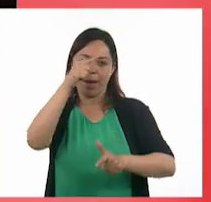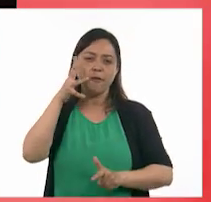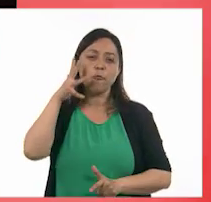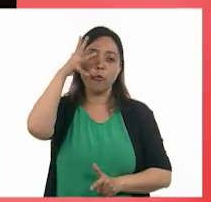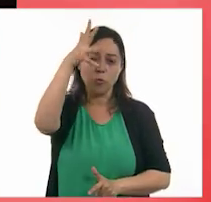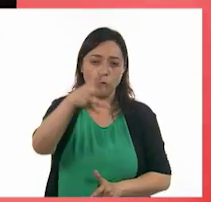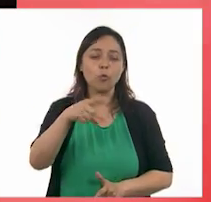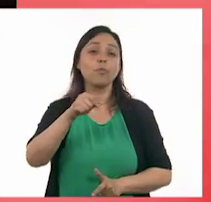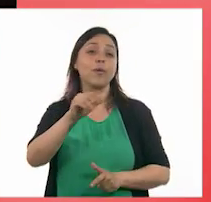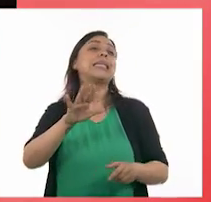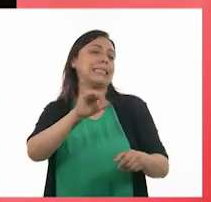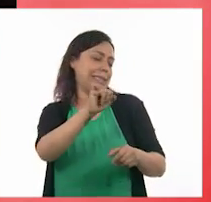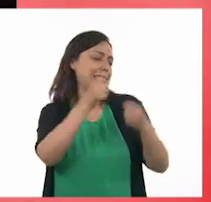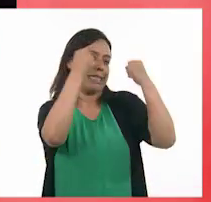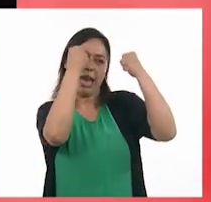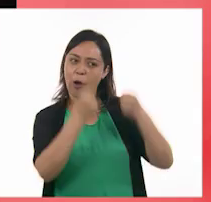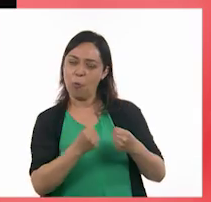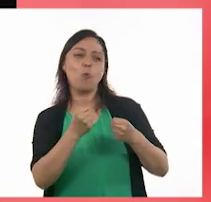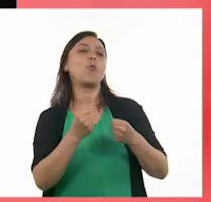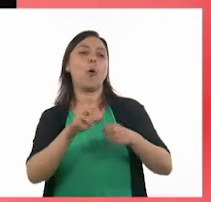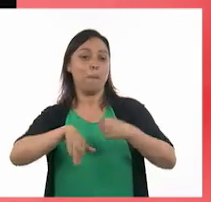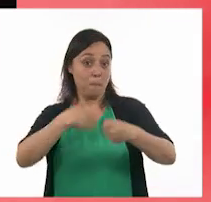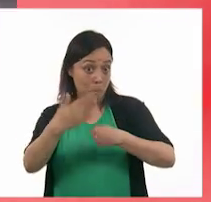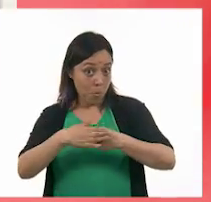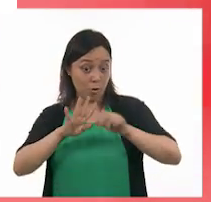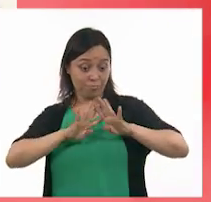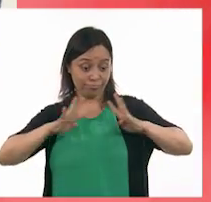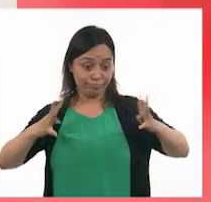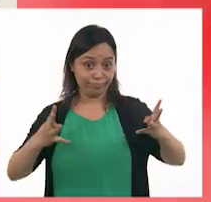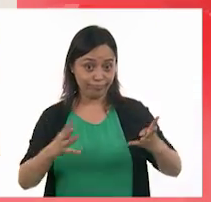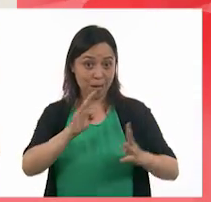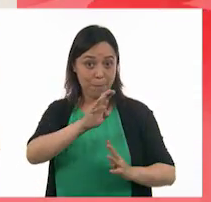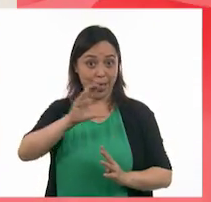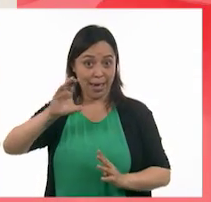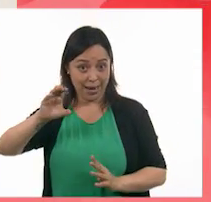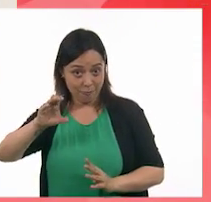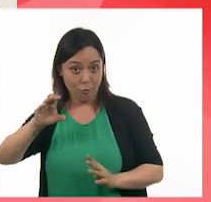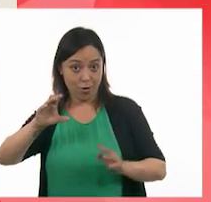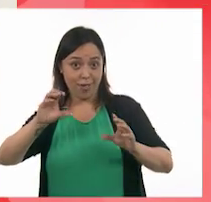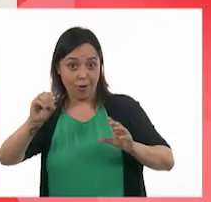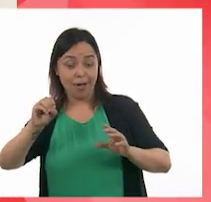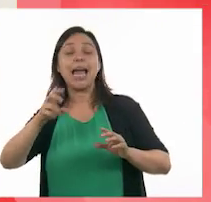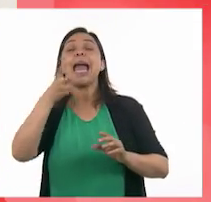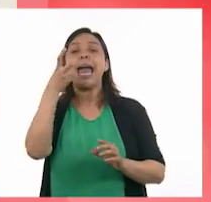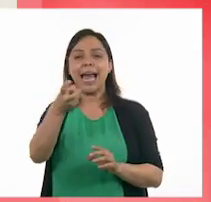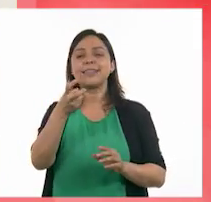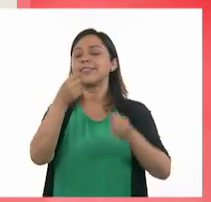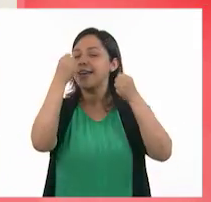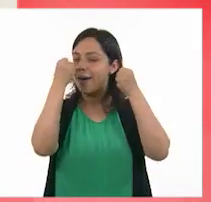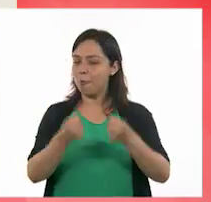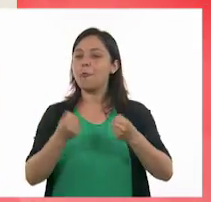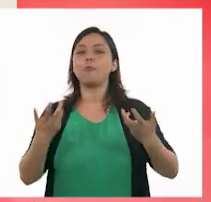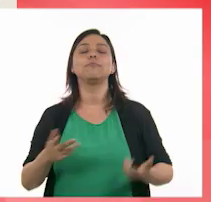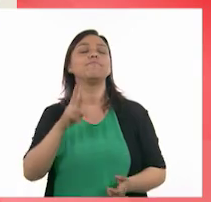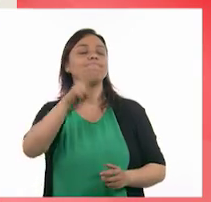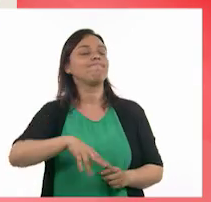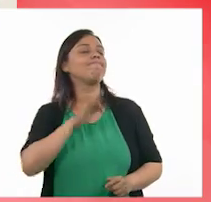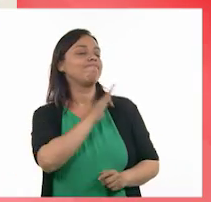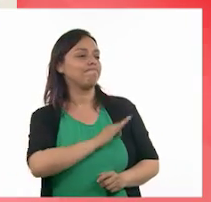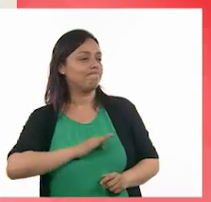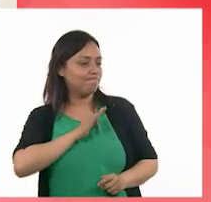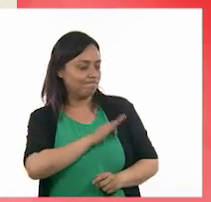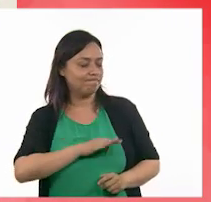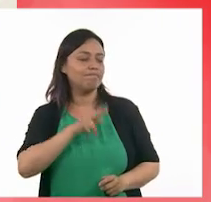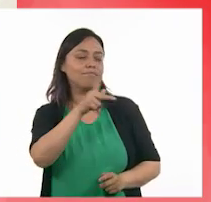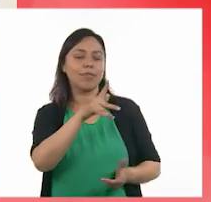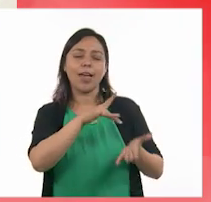Orquesta de Baja California. Así es. Ya vienen, ya llegan. Licenciada Almadelia, pues una felicitación por este gran